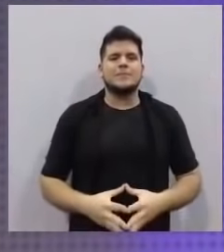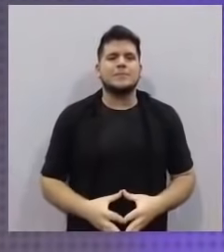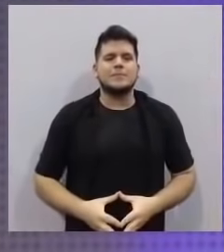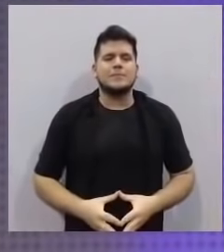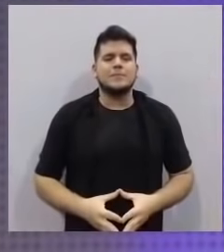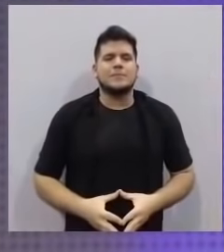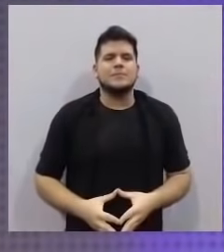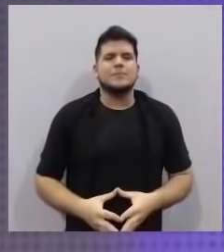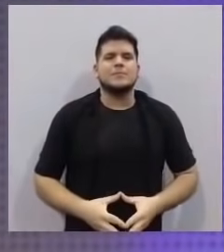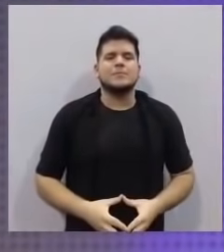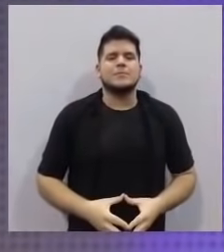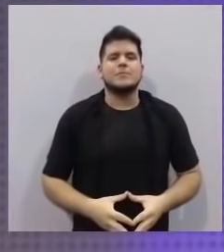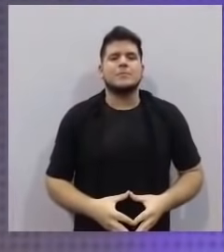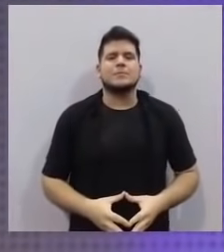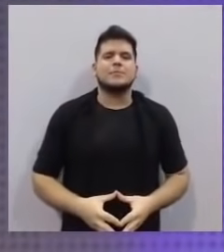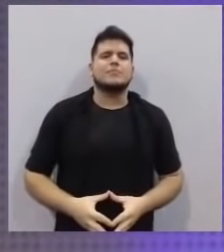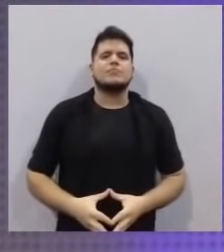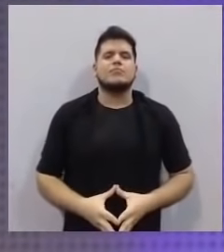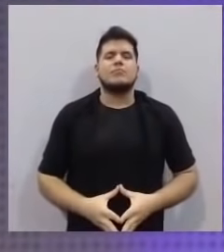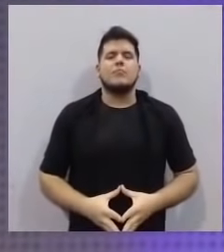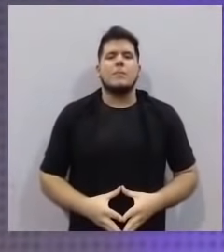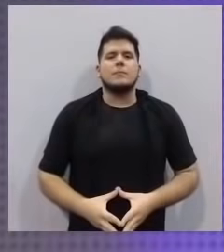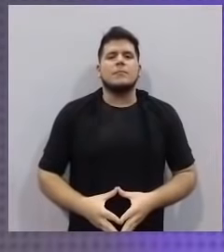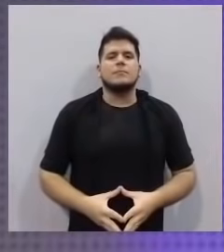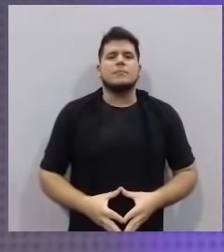cuando alguien te quita lo que te pertenece